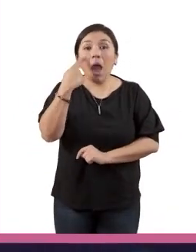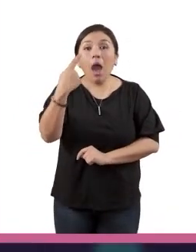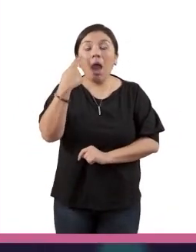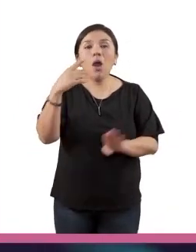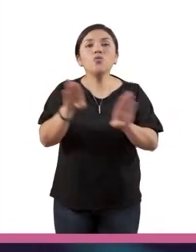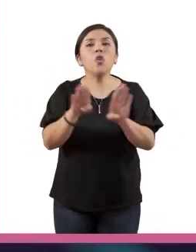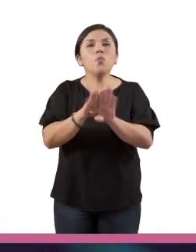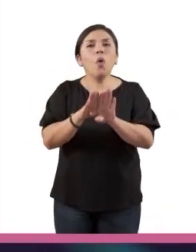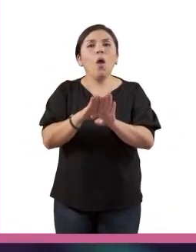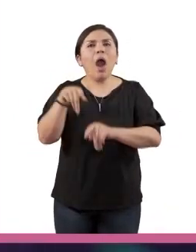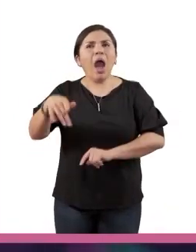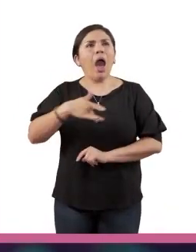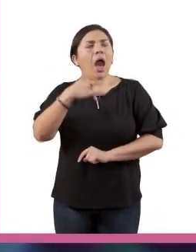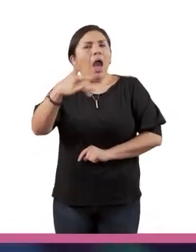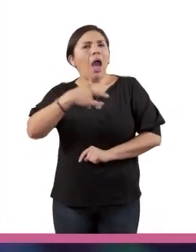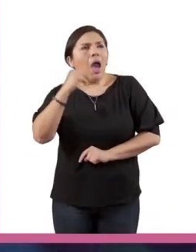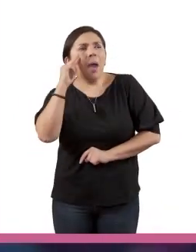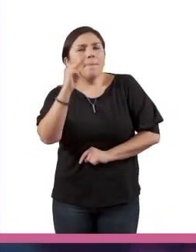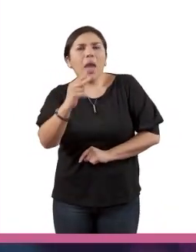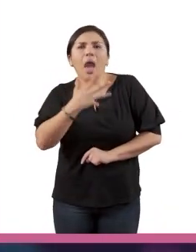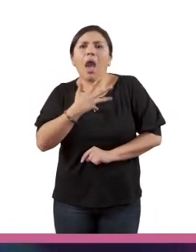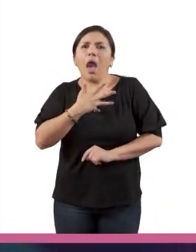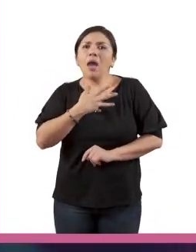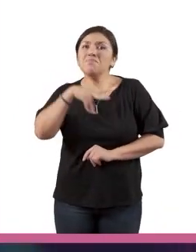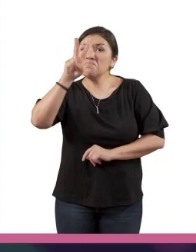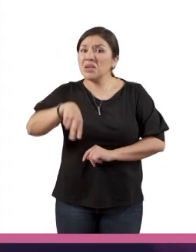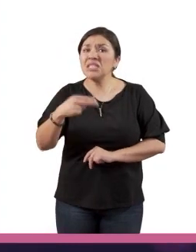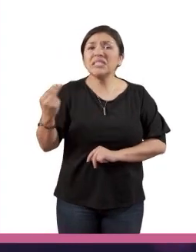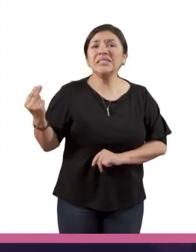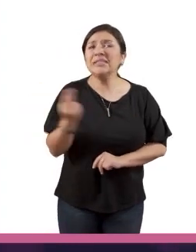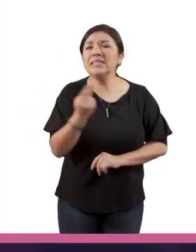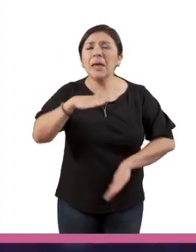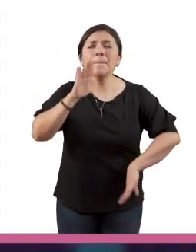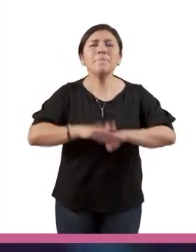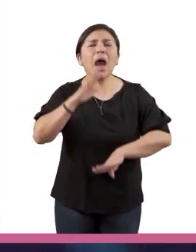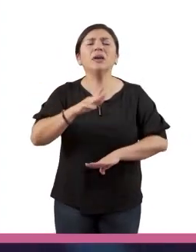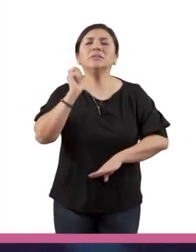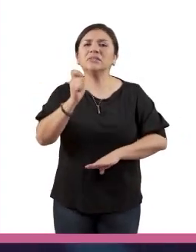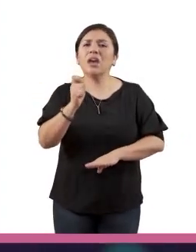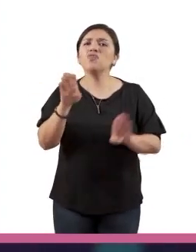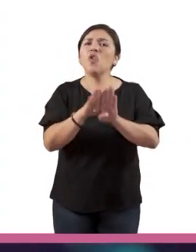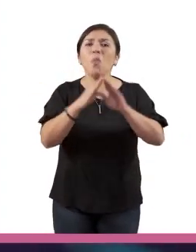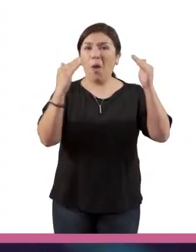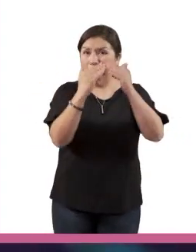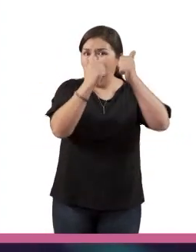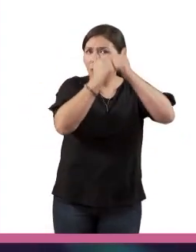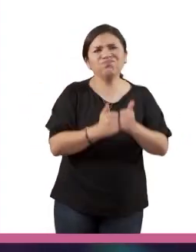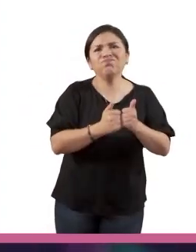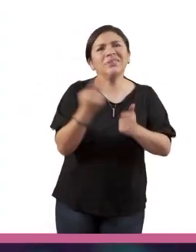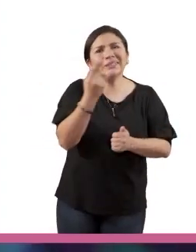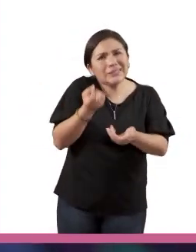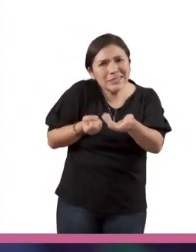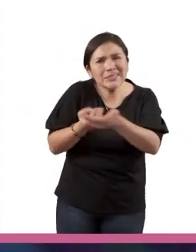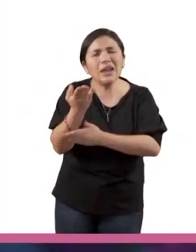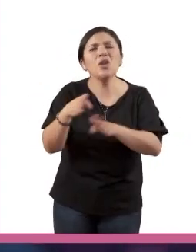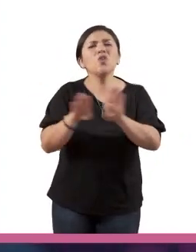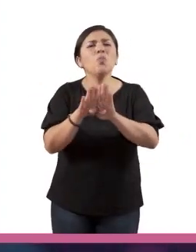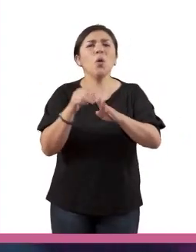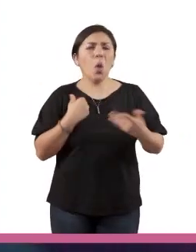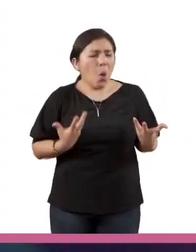es evidente para ellos, es que hay una enorme necesidad de salir de casa y dejar de